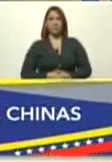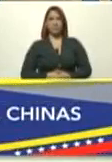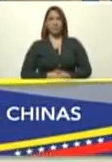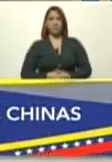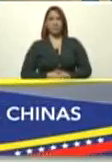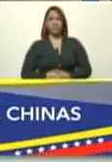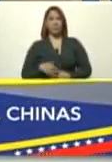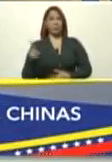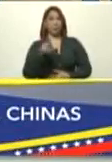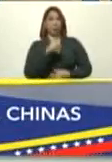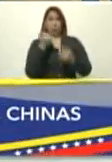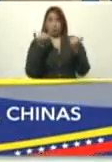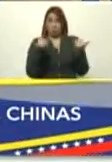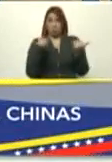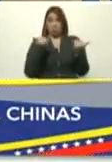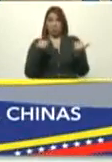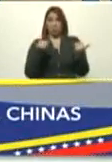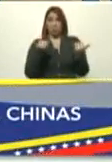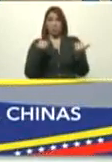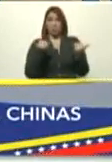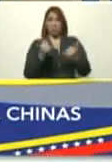no desde ahora,